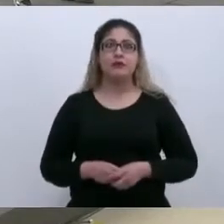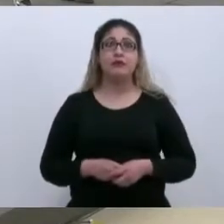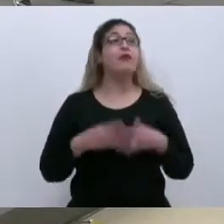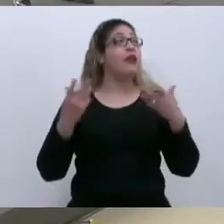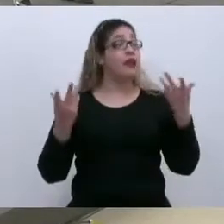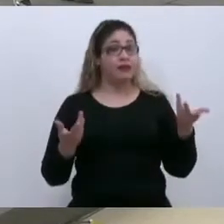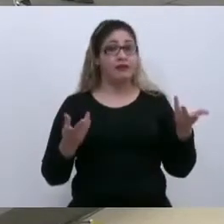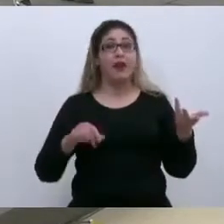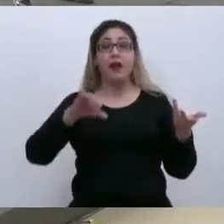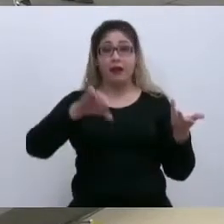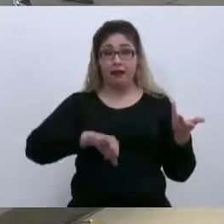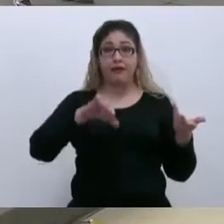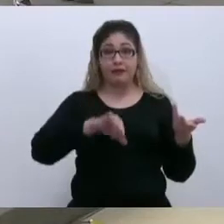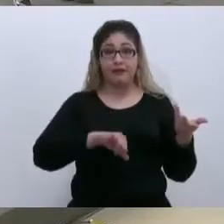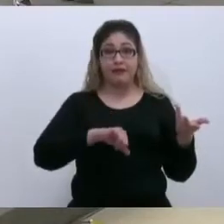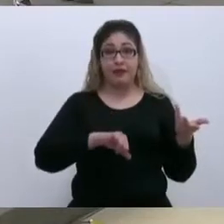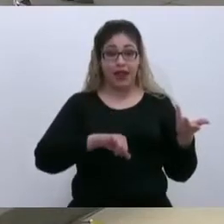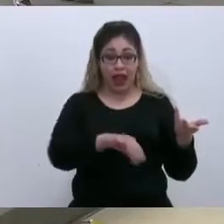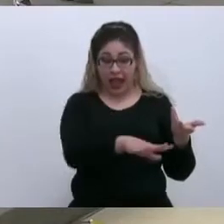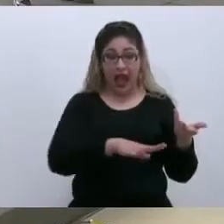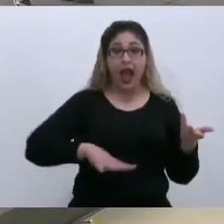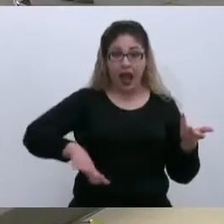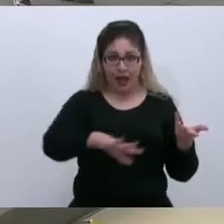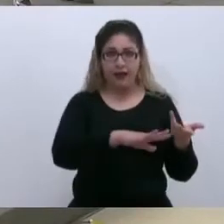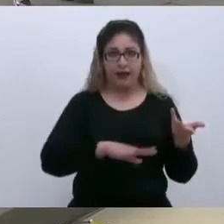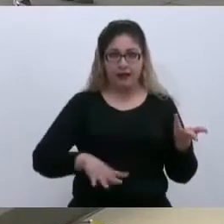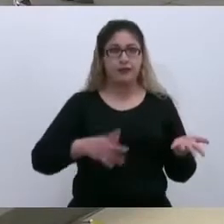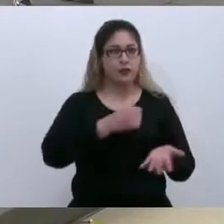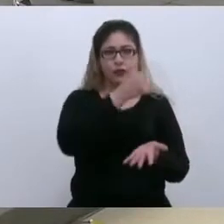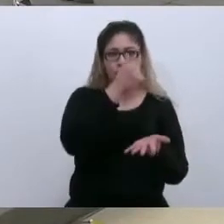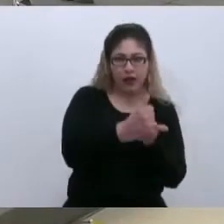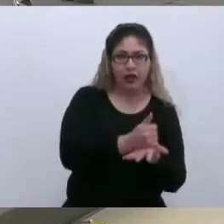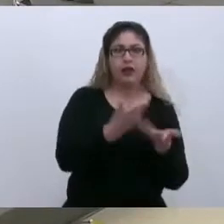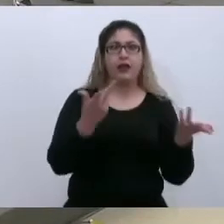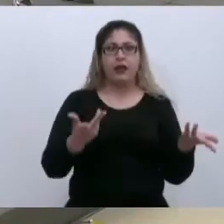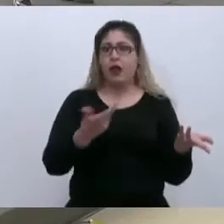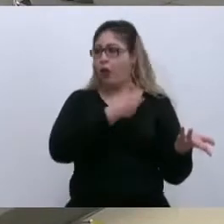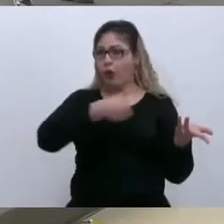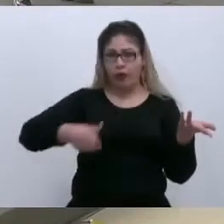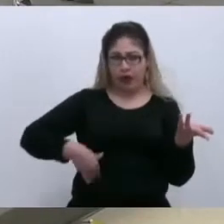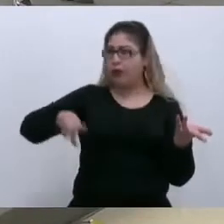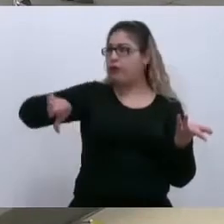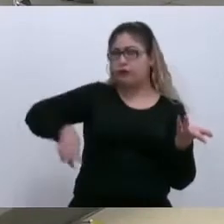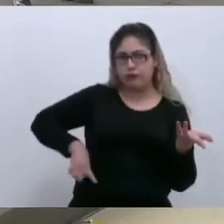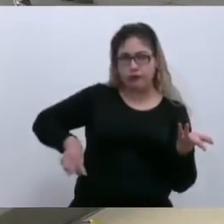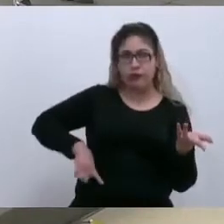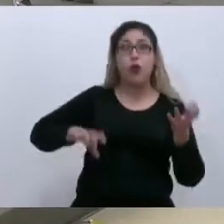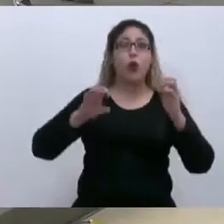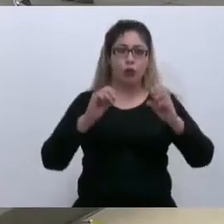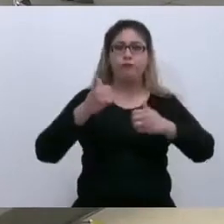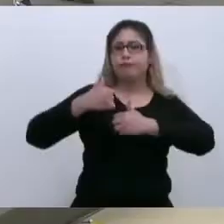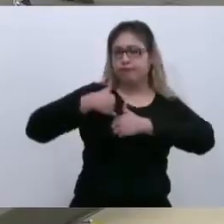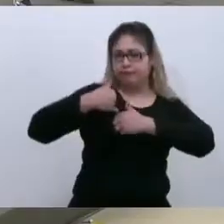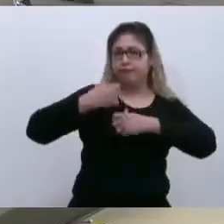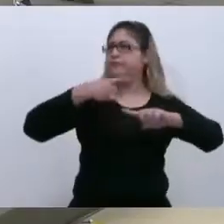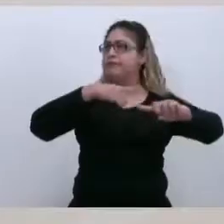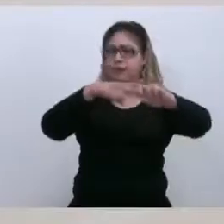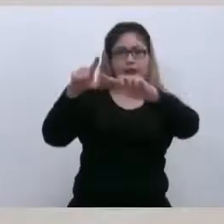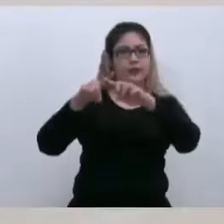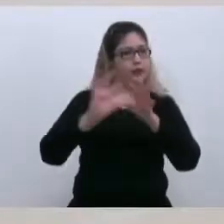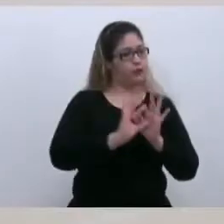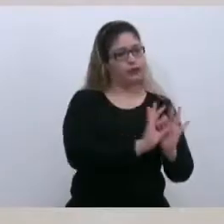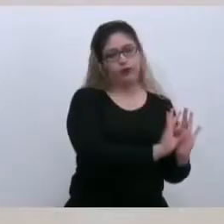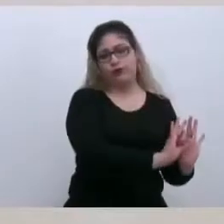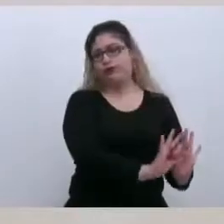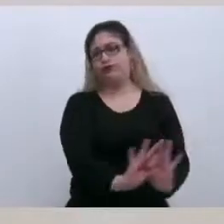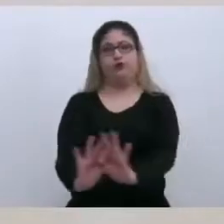buena coordinación con su gobierno, con el Ejército, con la Guardia Nacional y desde luego la interacción que tenemos